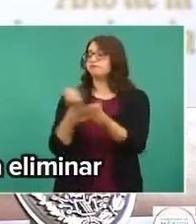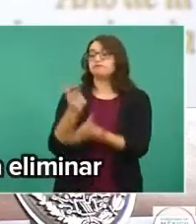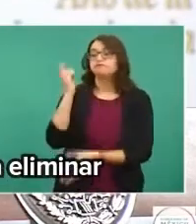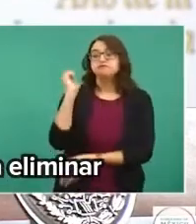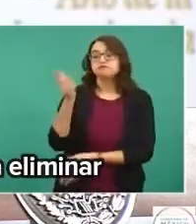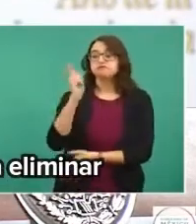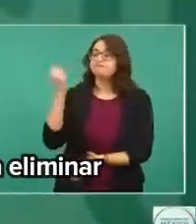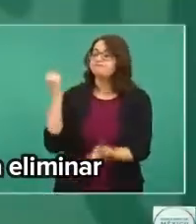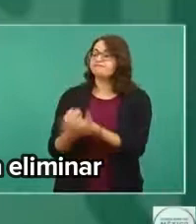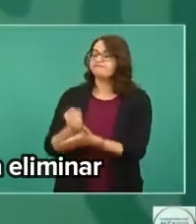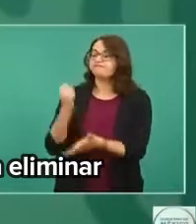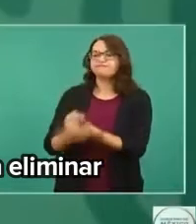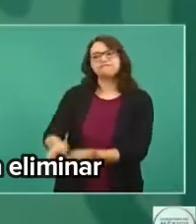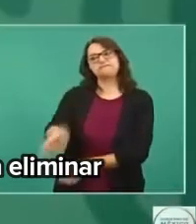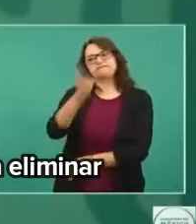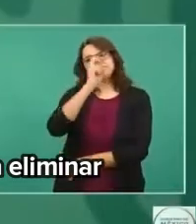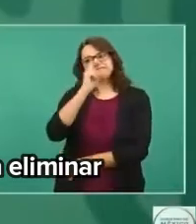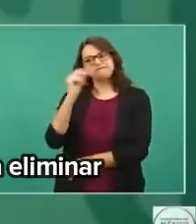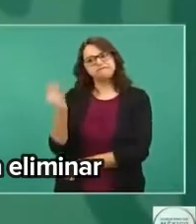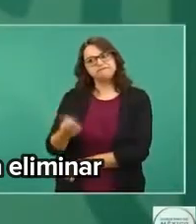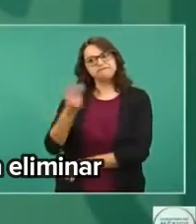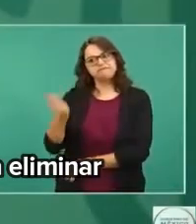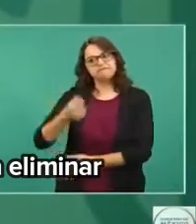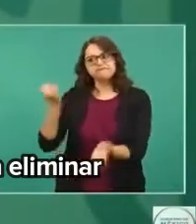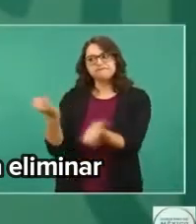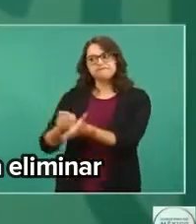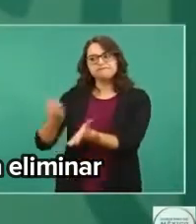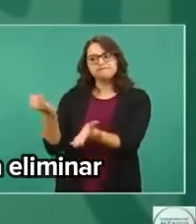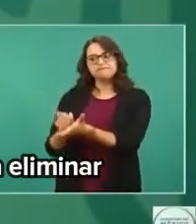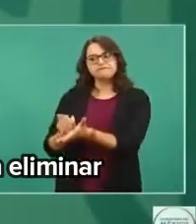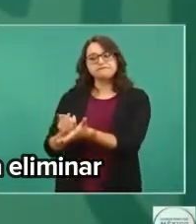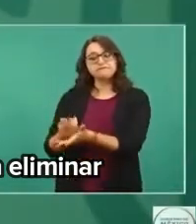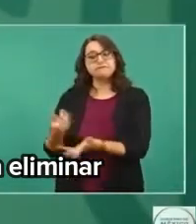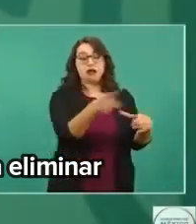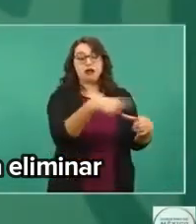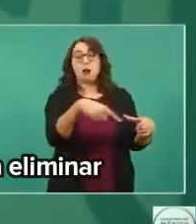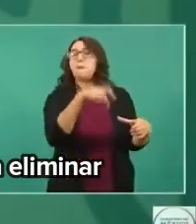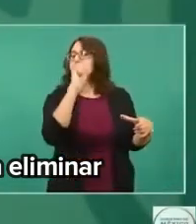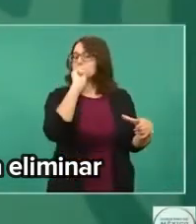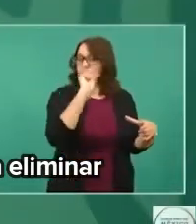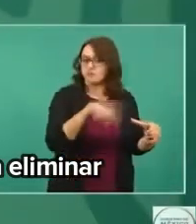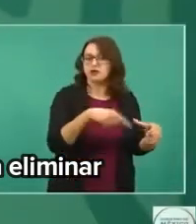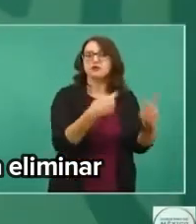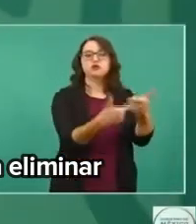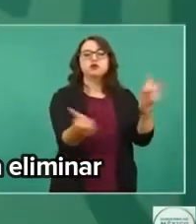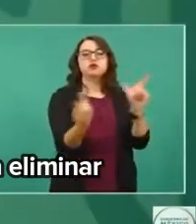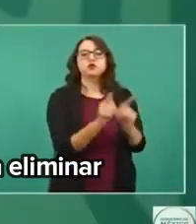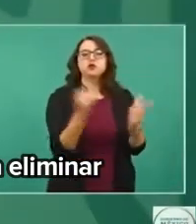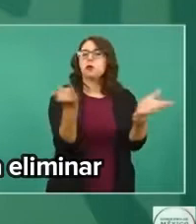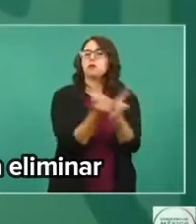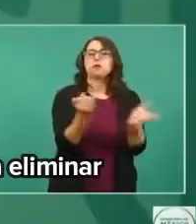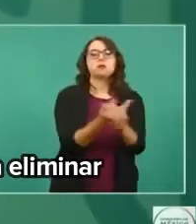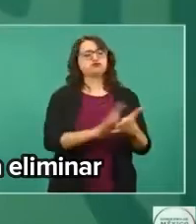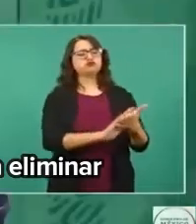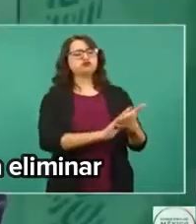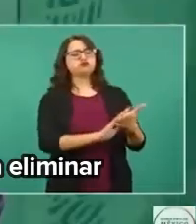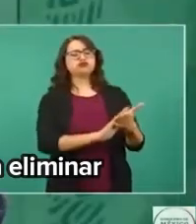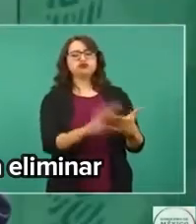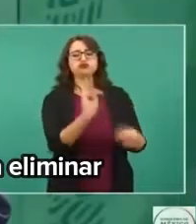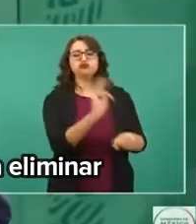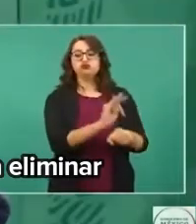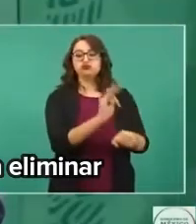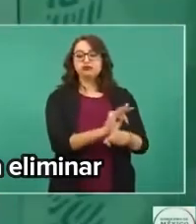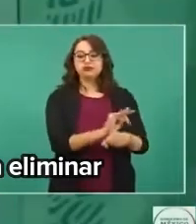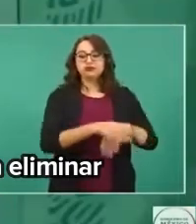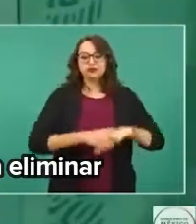pero a los de arriba, que son casi los mismos, se les condonaban los impuestos. Esa